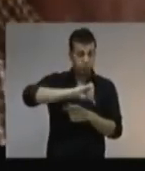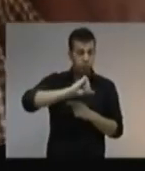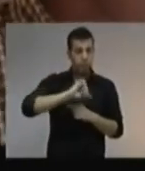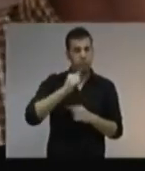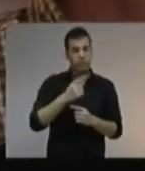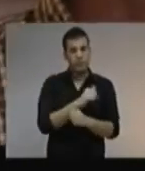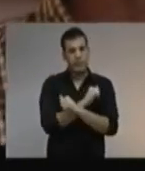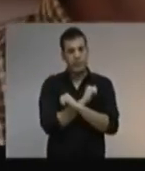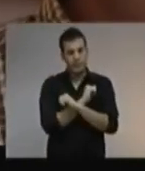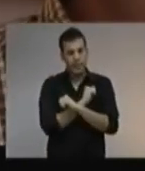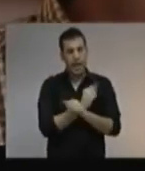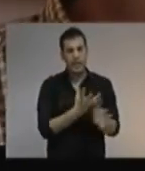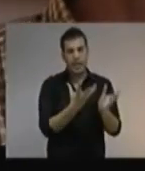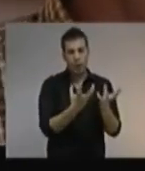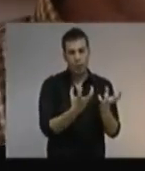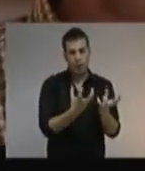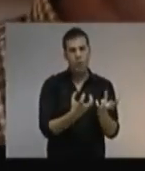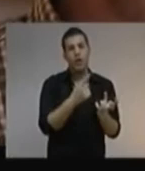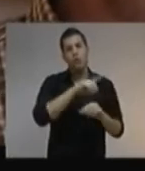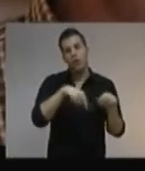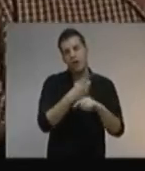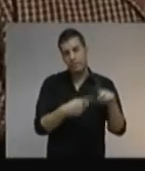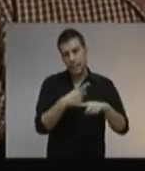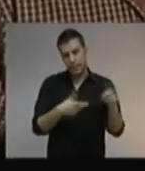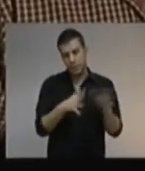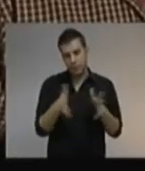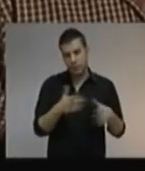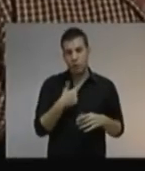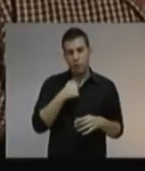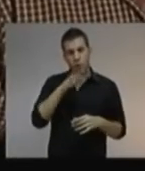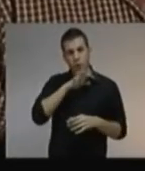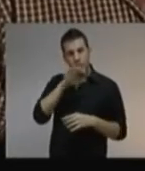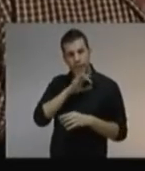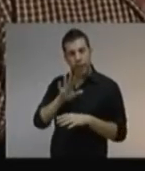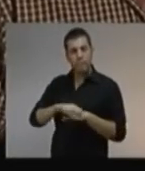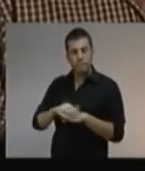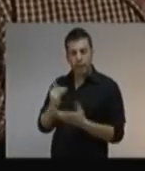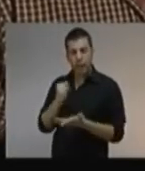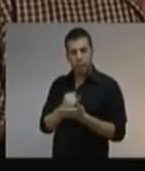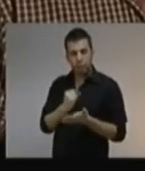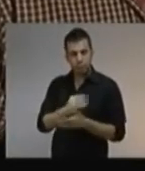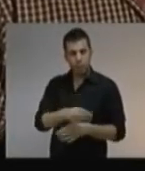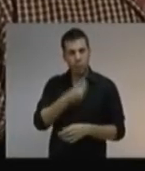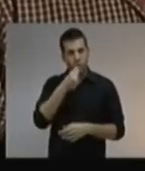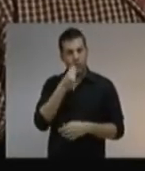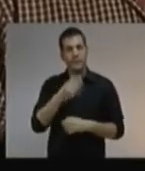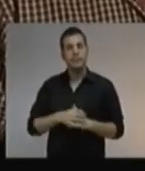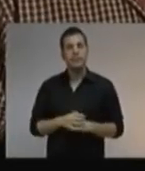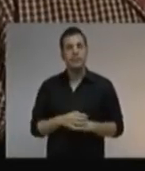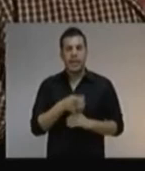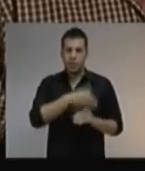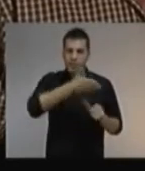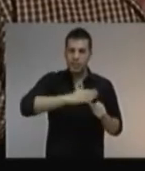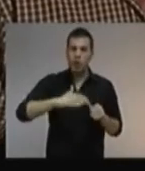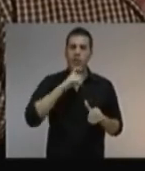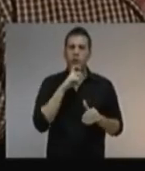que coagule 1 hora y media aproximadamente. Juan, pues yo tengo mucha curiosidad por probar precisamente esta variedad de queso de flor. ¿Cómo